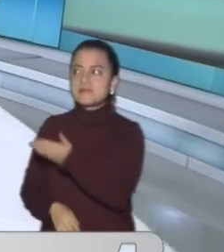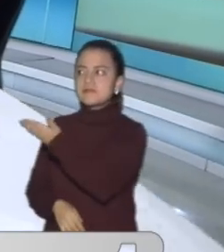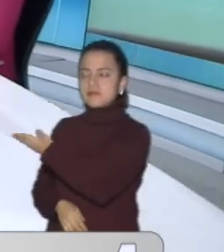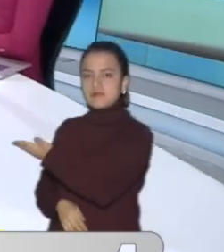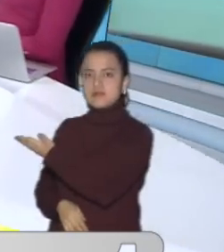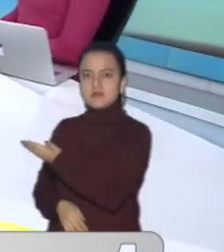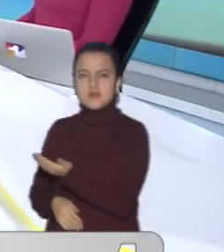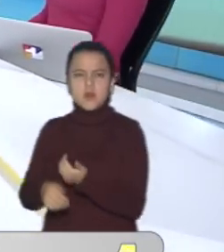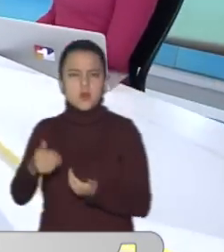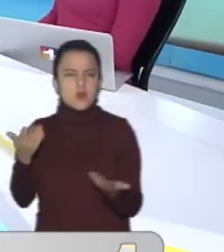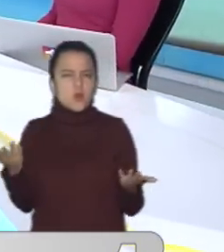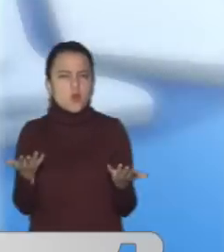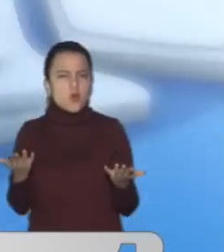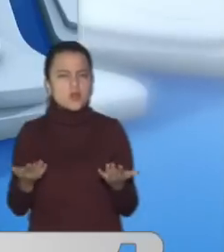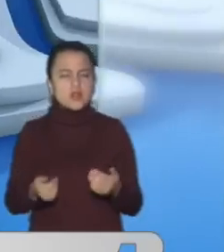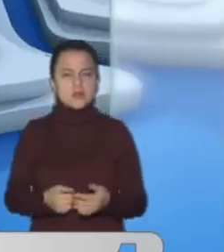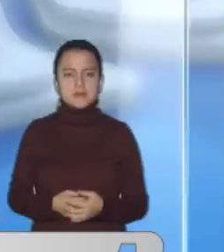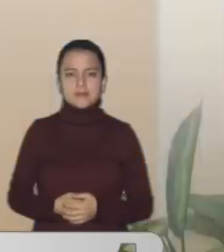son los centros sancionados?